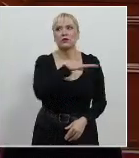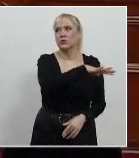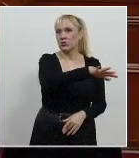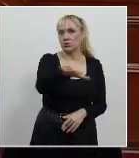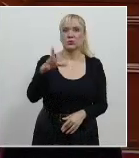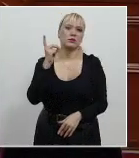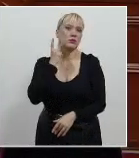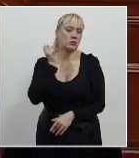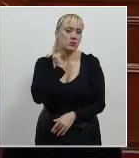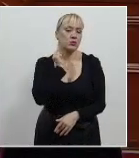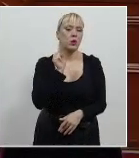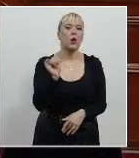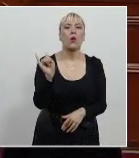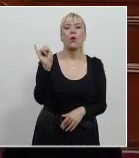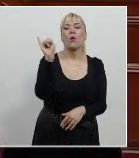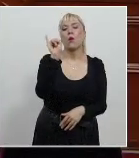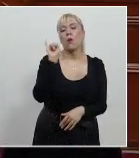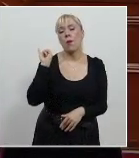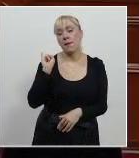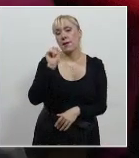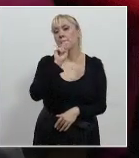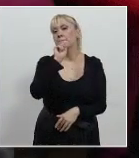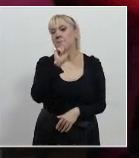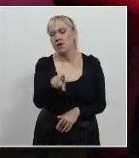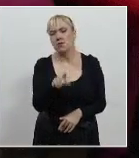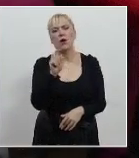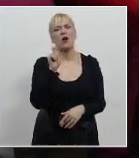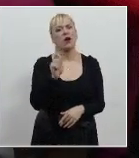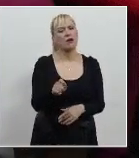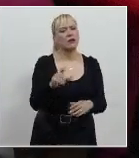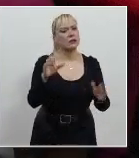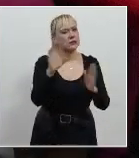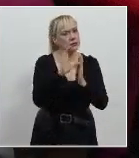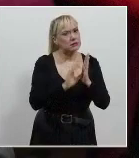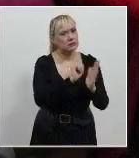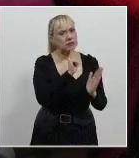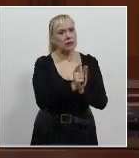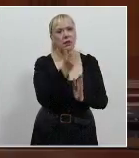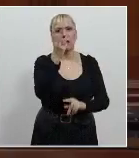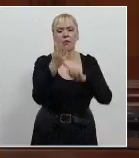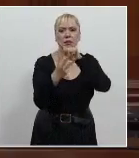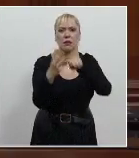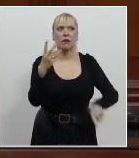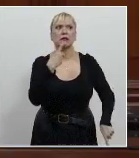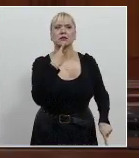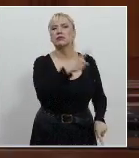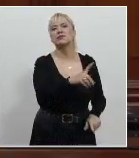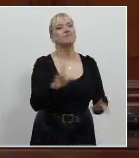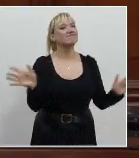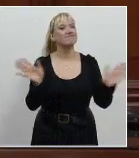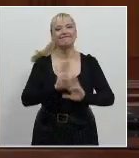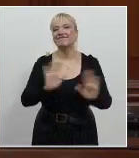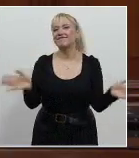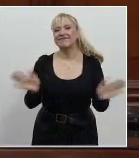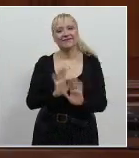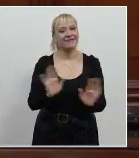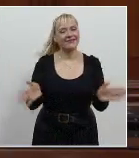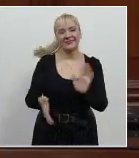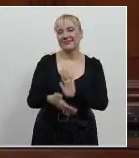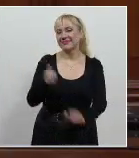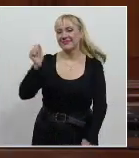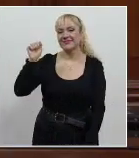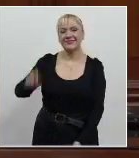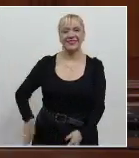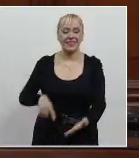El jueves determinó que quedaron sin materia 3 declaratorias generales de inconstitucionalidad. Quedaron sin materia porque las normas de las que se solicitaba